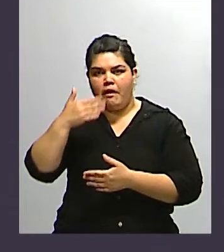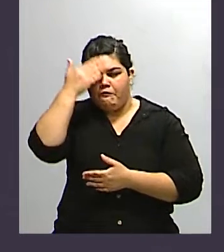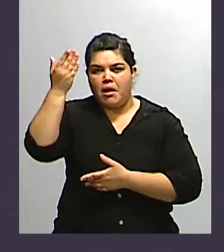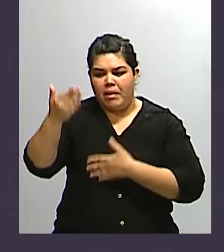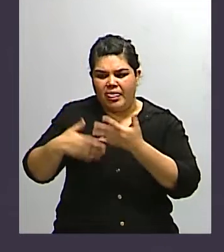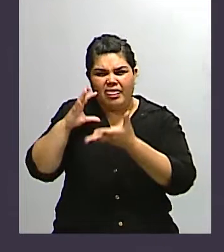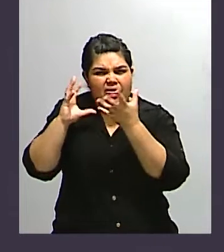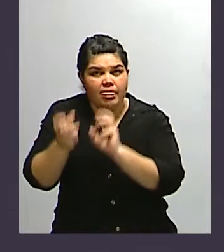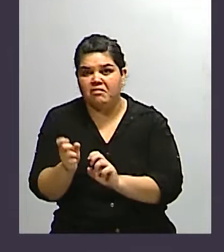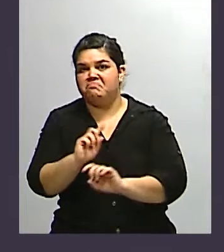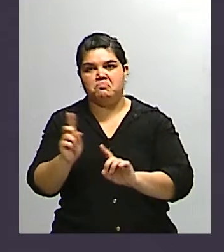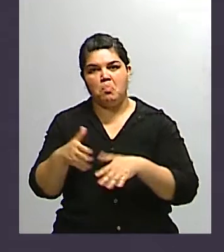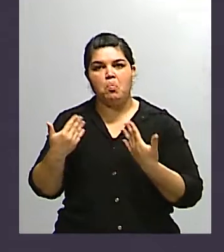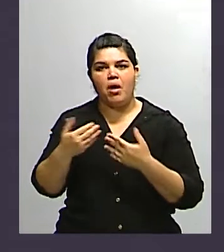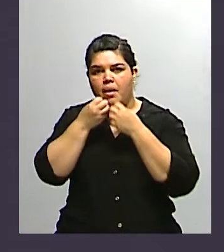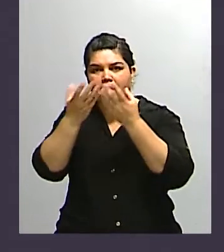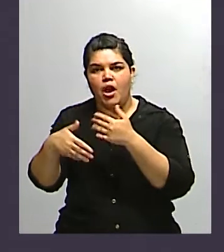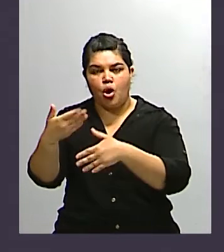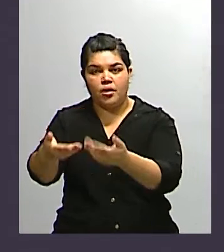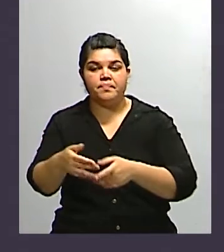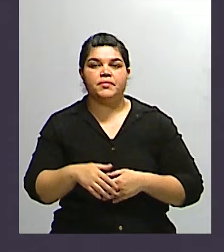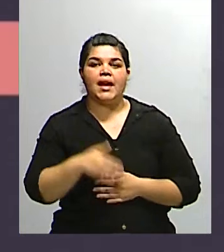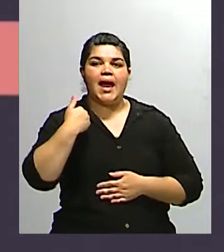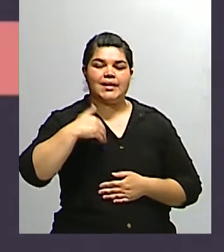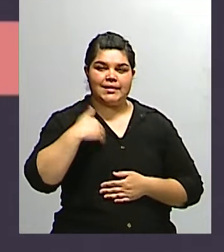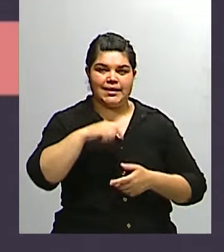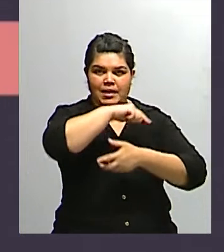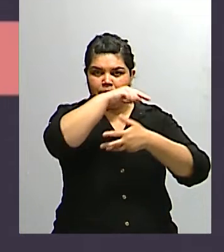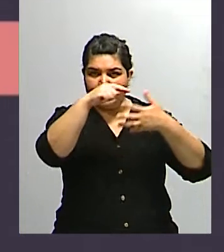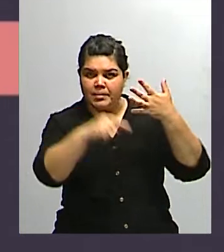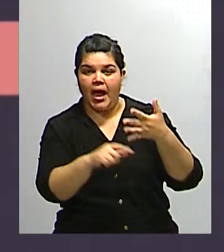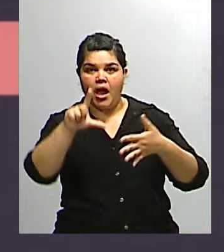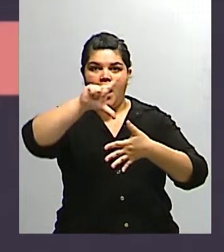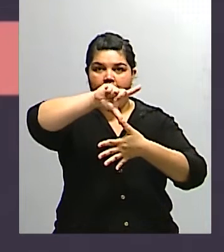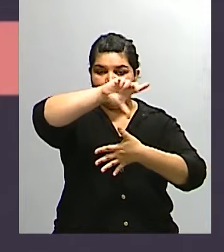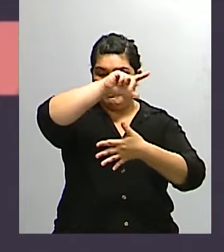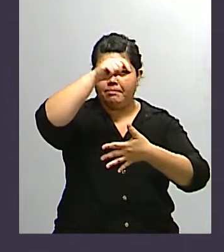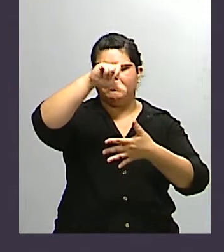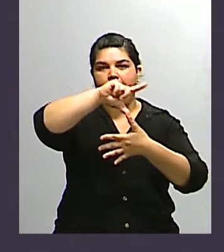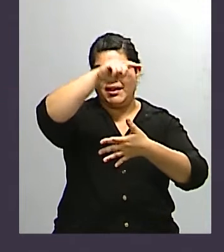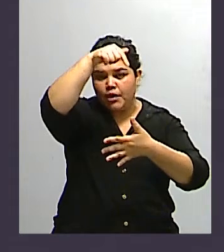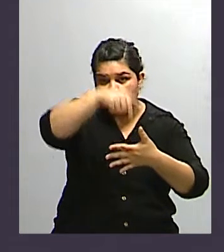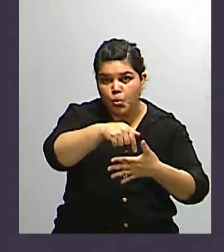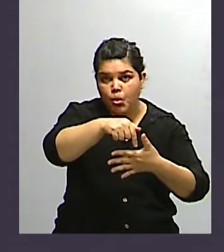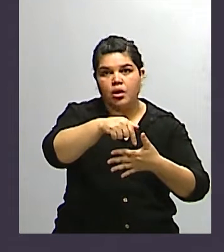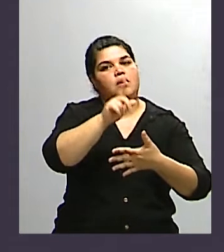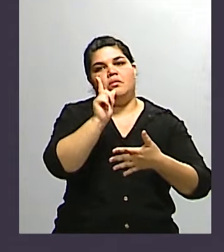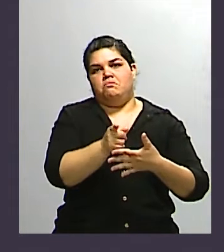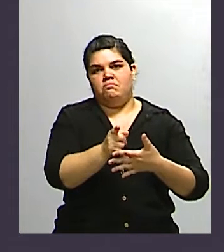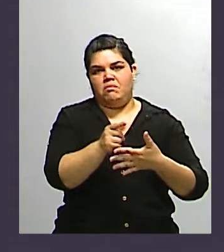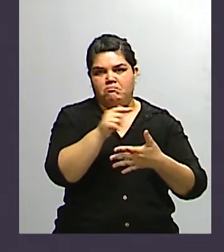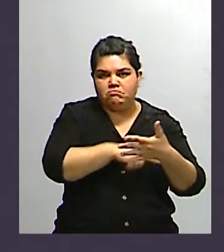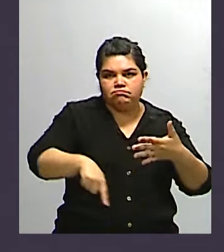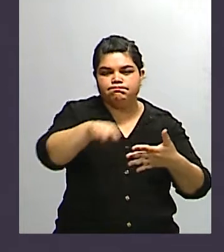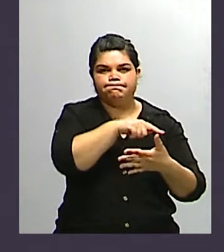Argentina tuvo la segunda tasa de mortalidad por cáncer de mama más alta de América del Sur, de la región. La incidencia estandarizada